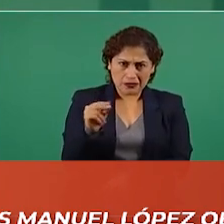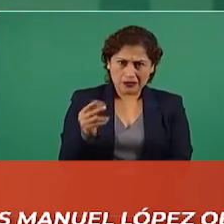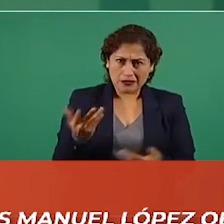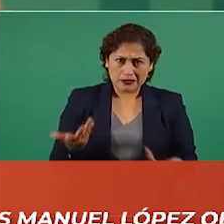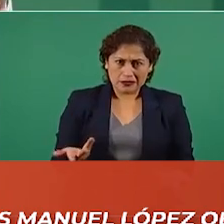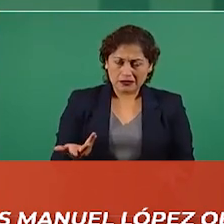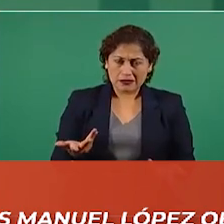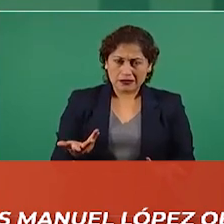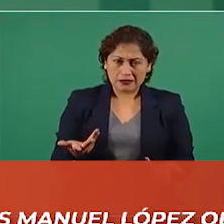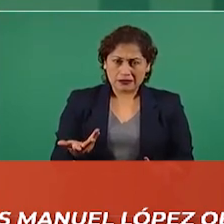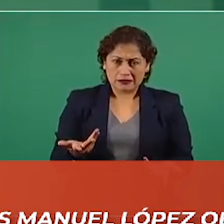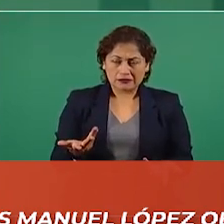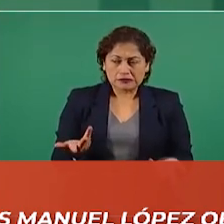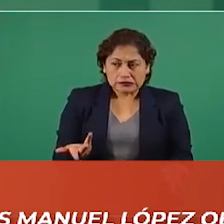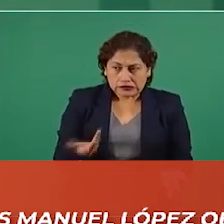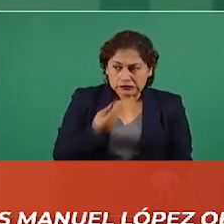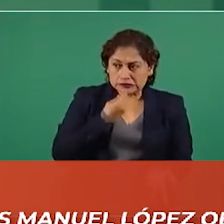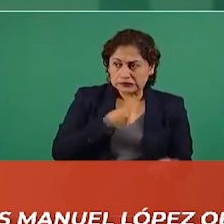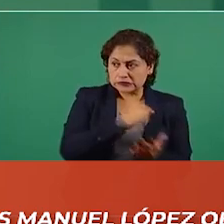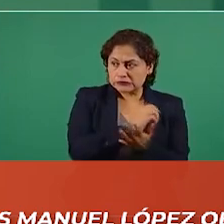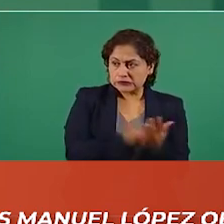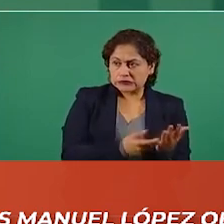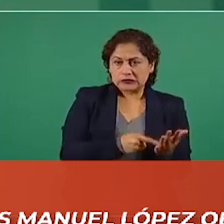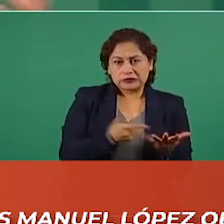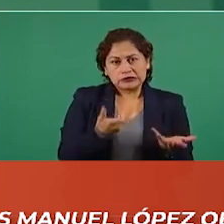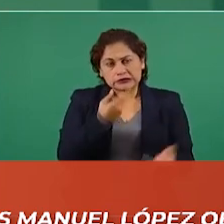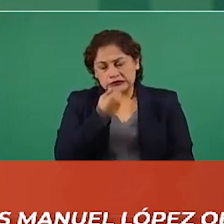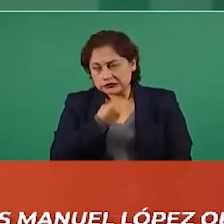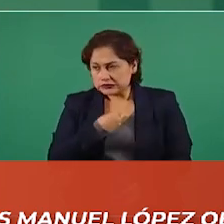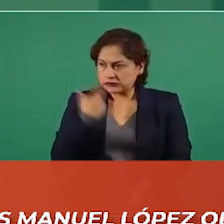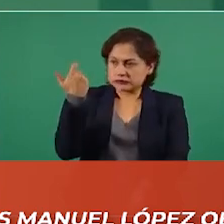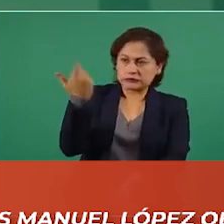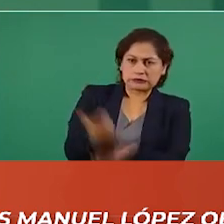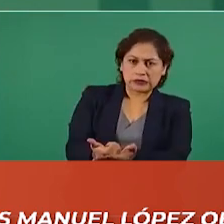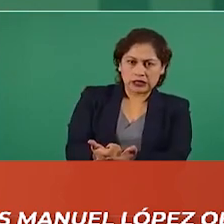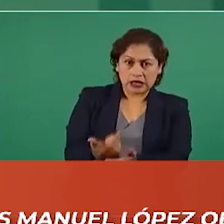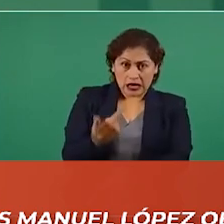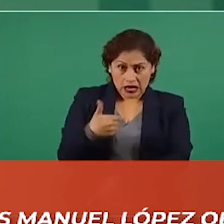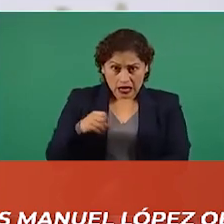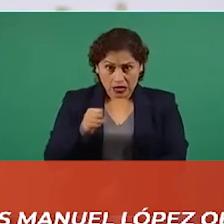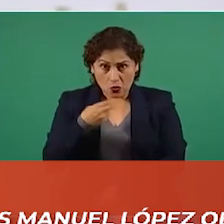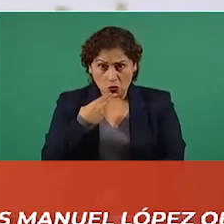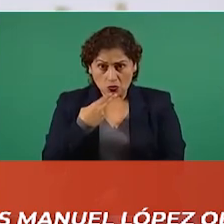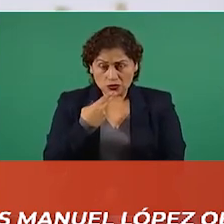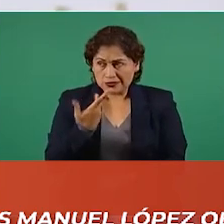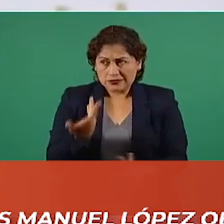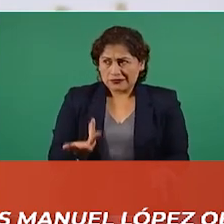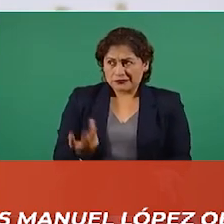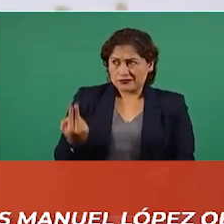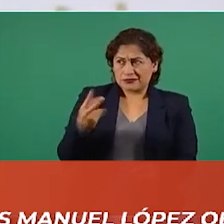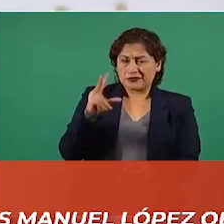Y que se tiene que pagar, aunque no lo usemos.